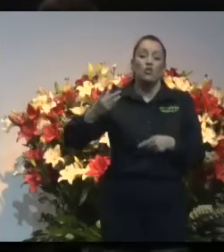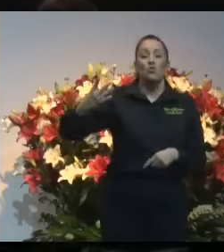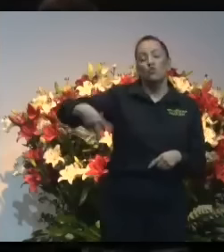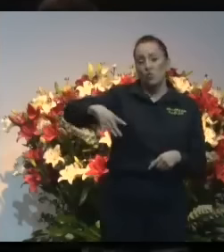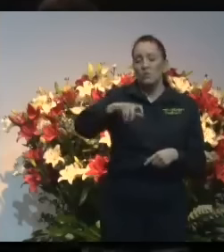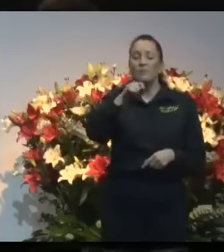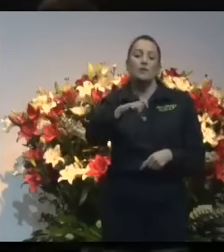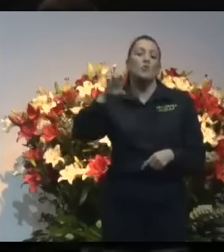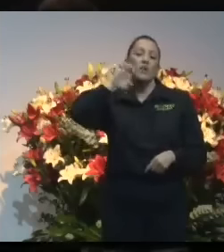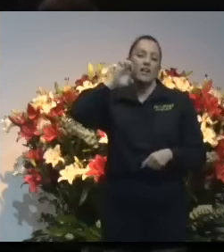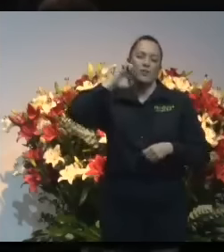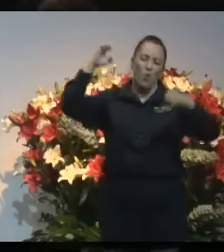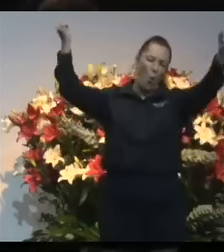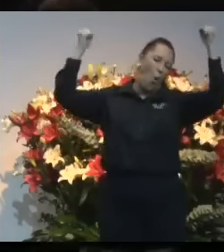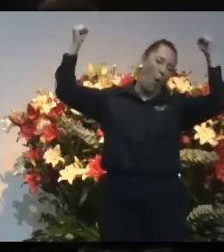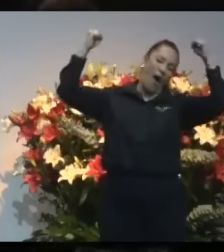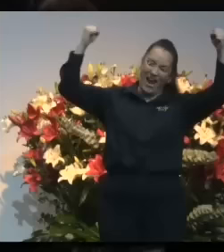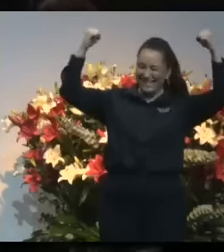Edwin Alvarado.